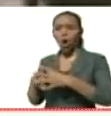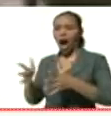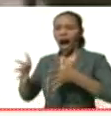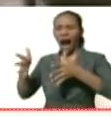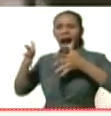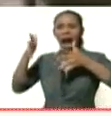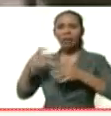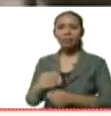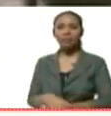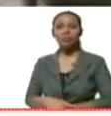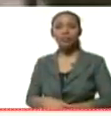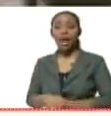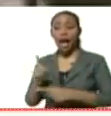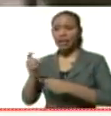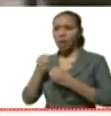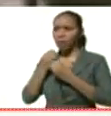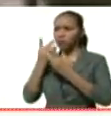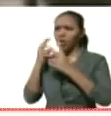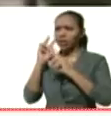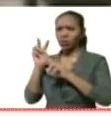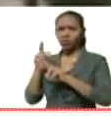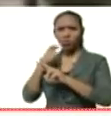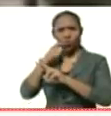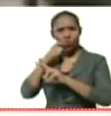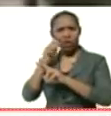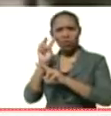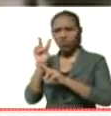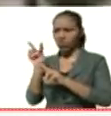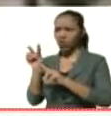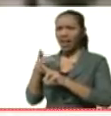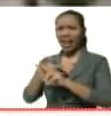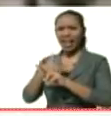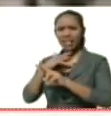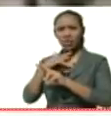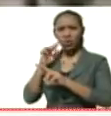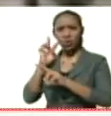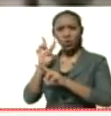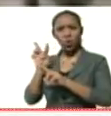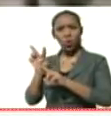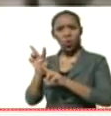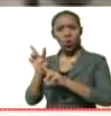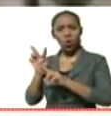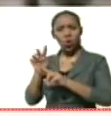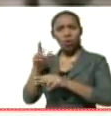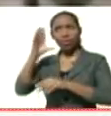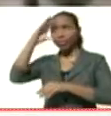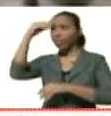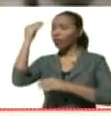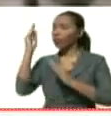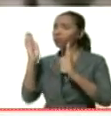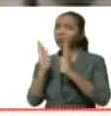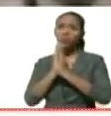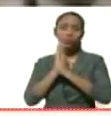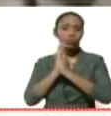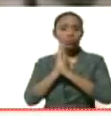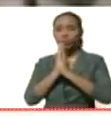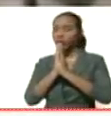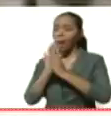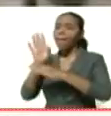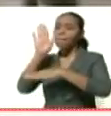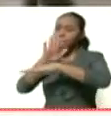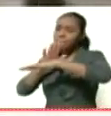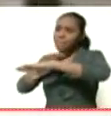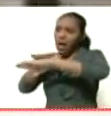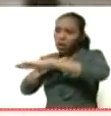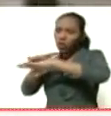Se puede decir que una expresión así es humana, es racional. Dios santo, Dios perdónalo porque